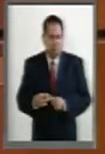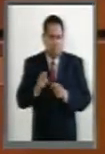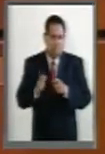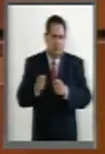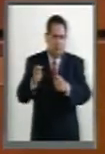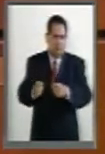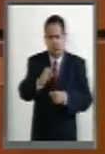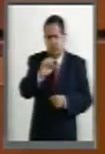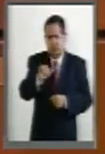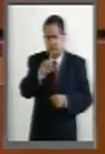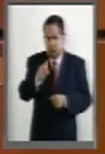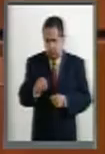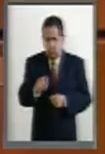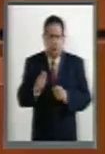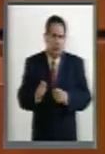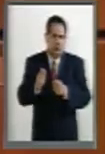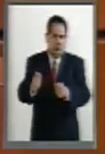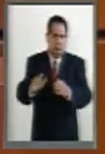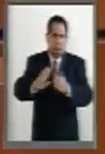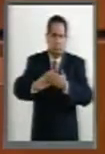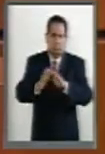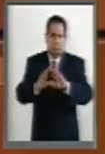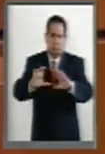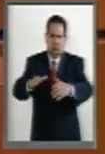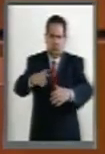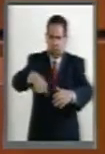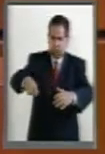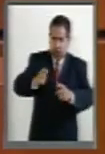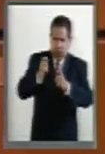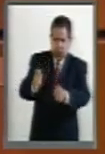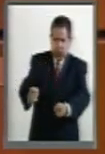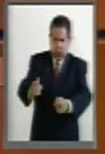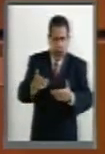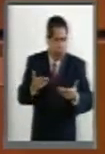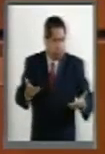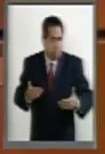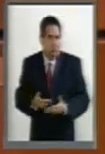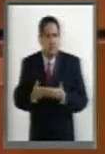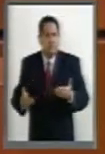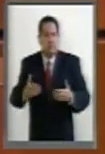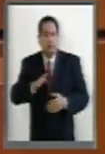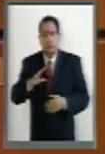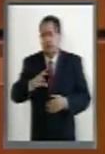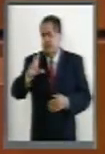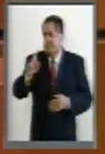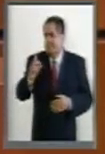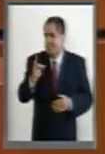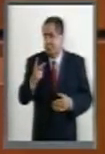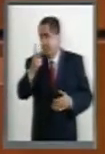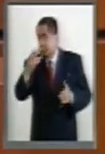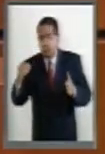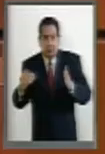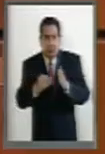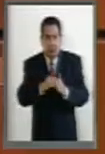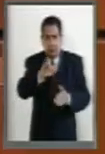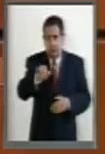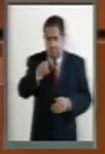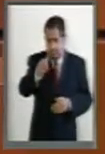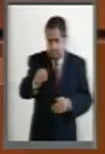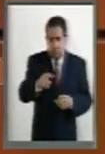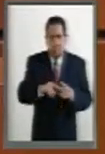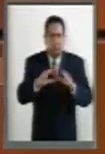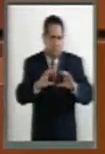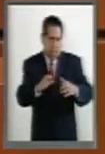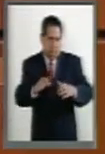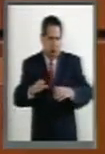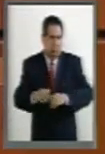ejidos y comunidades. De tal suerte que ahora tenemos 32 mil ejidos y comunidades en